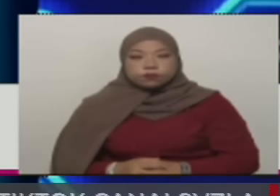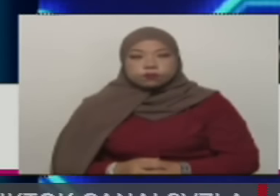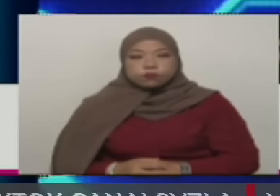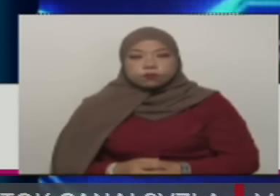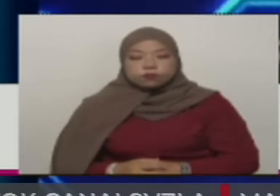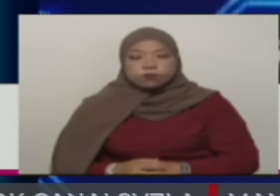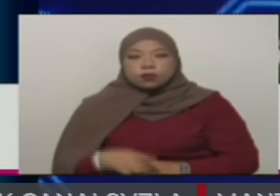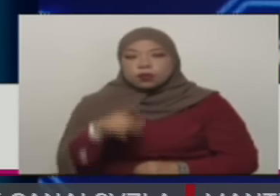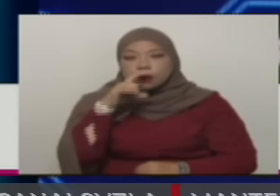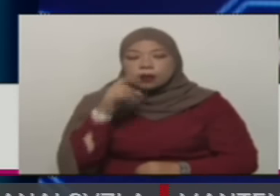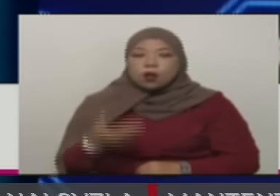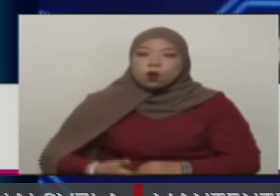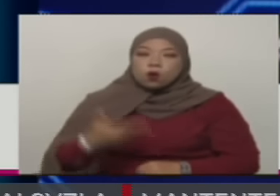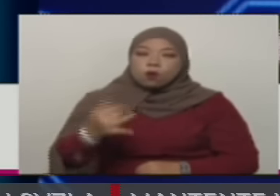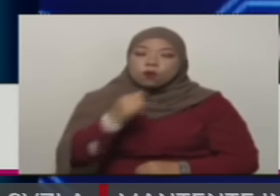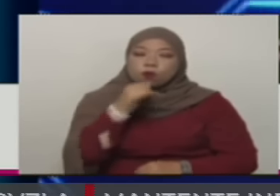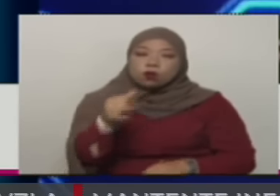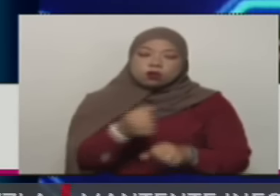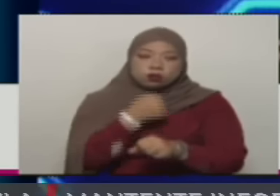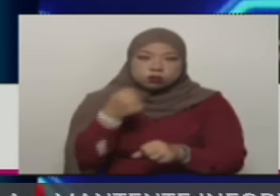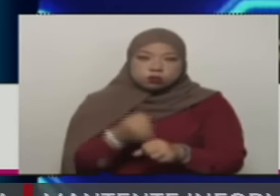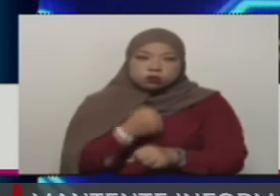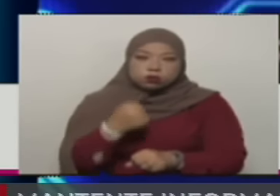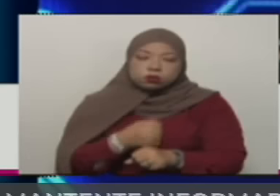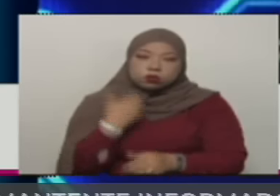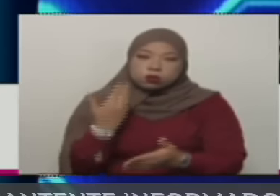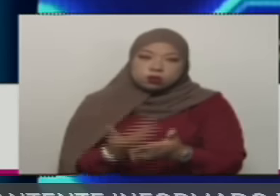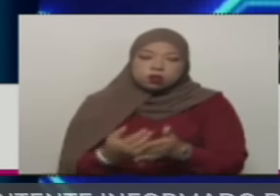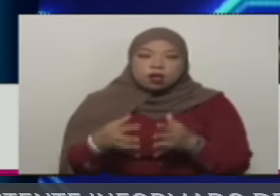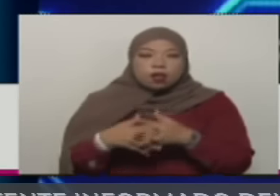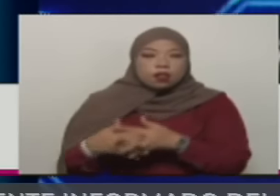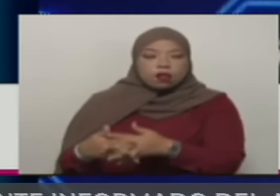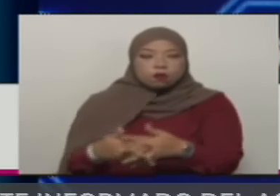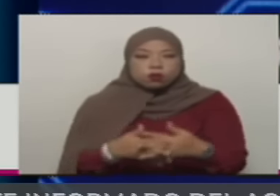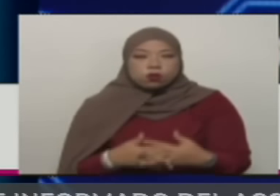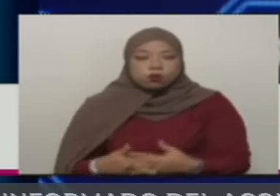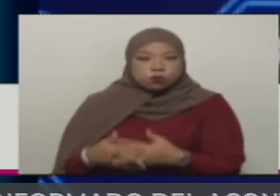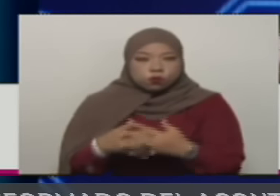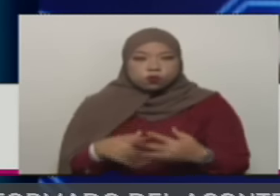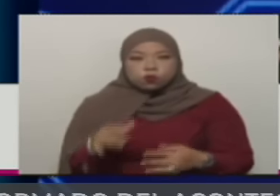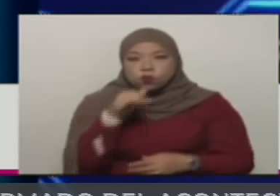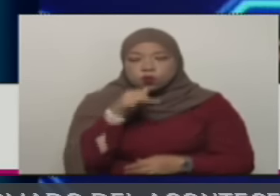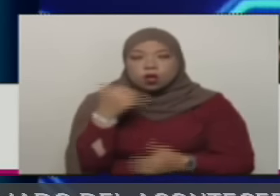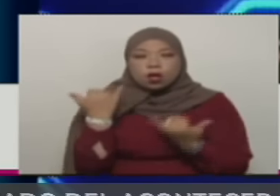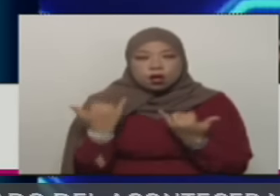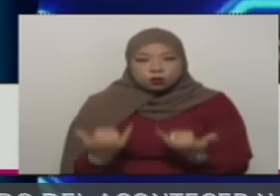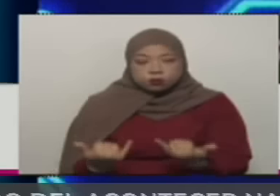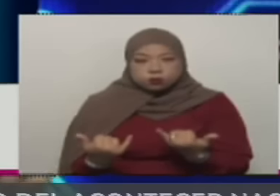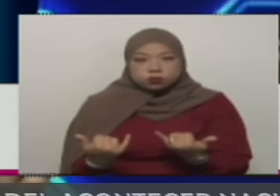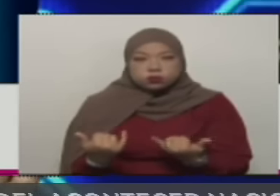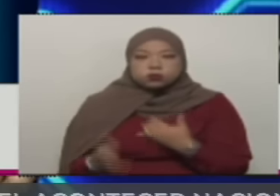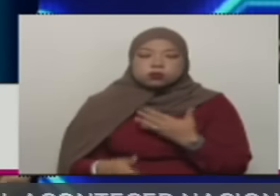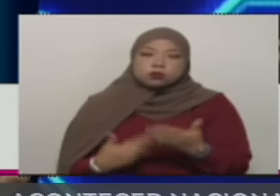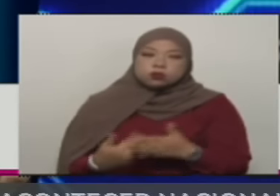los más importantes inversionistas de los Estados Unidos están